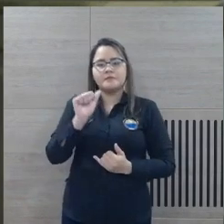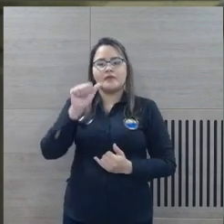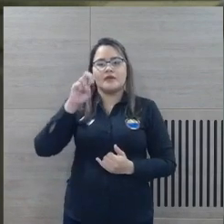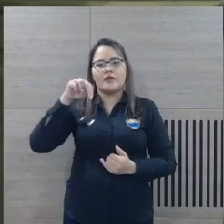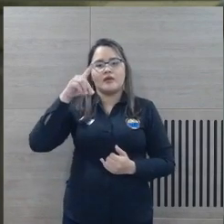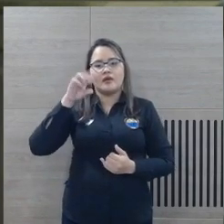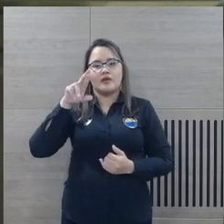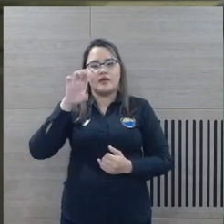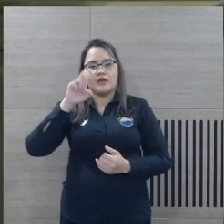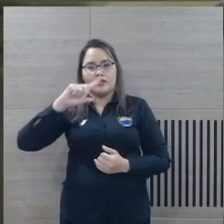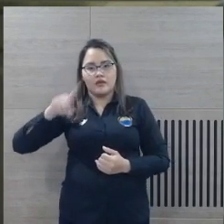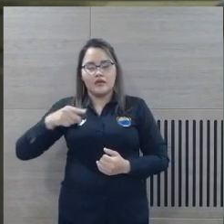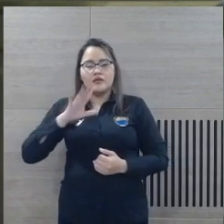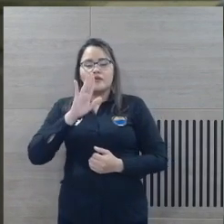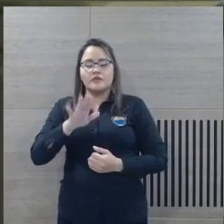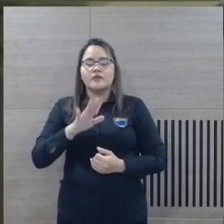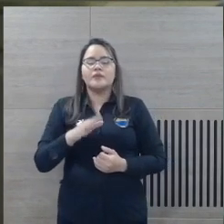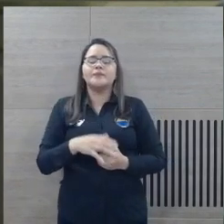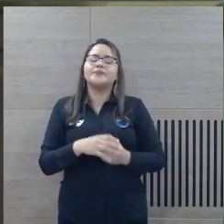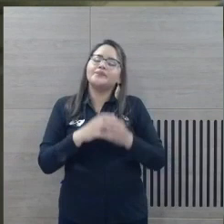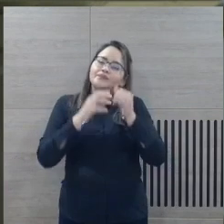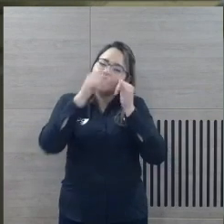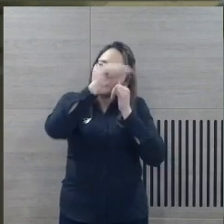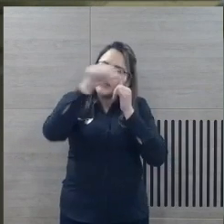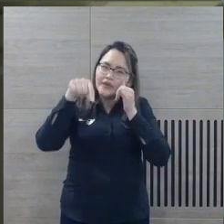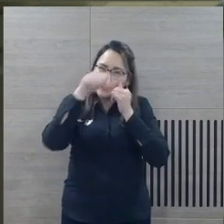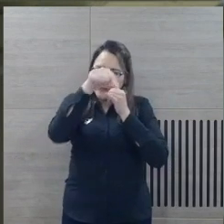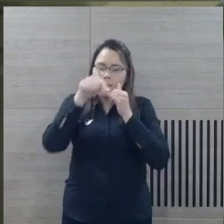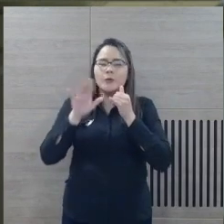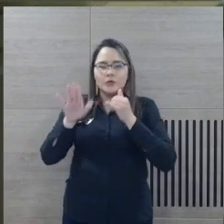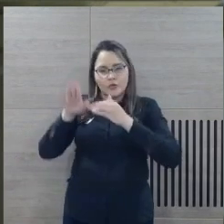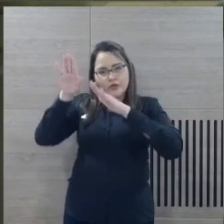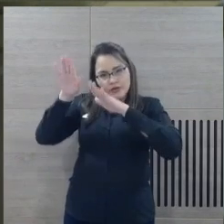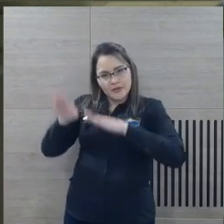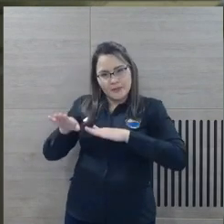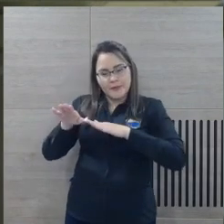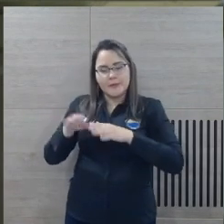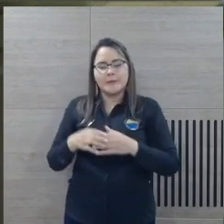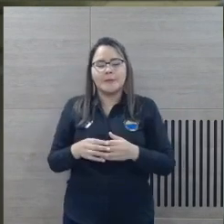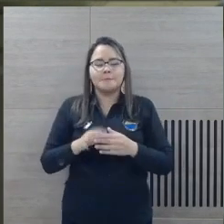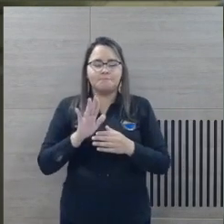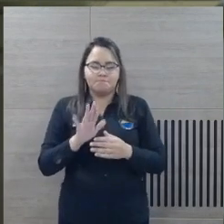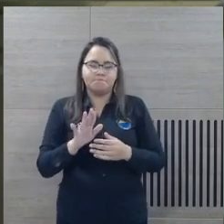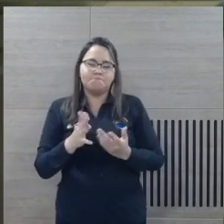en modalidad de pregrado, quien compartirá unas palabras de agradecimiento.